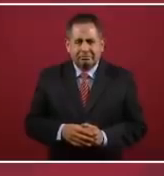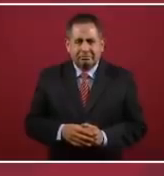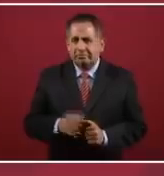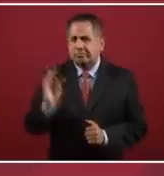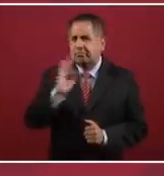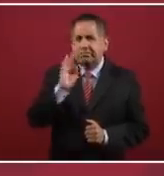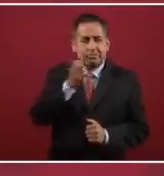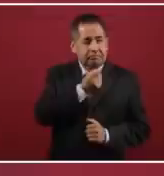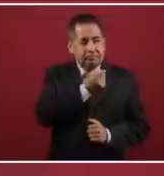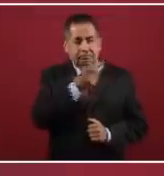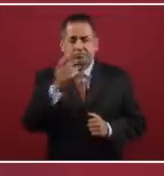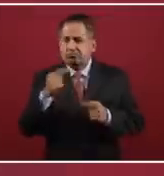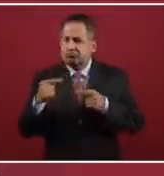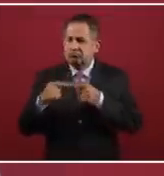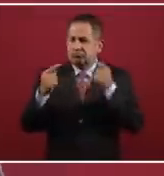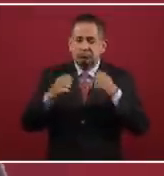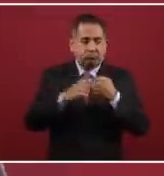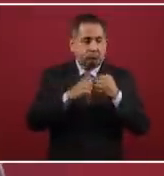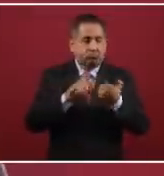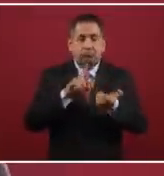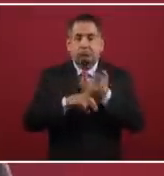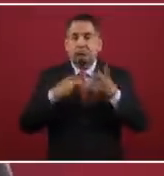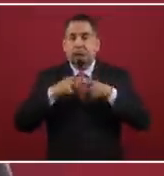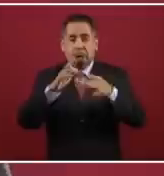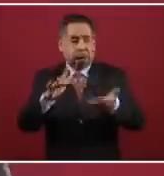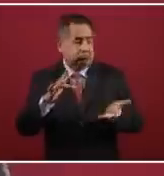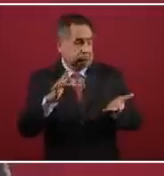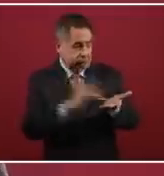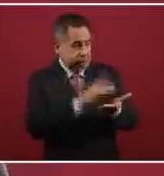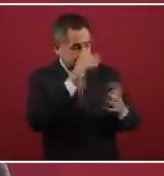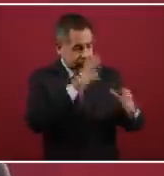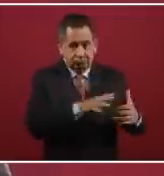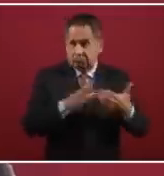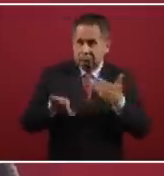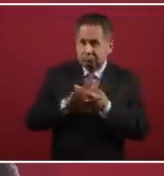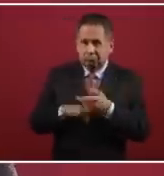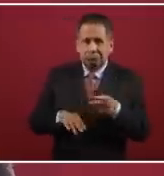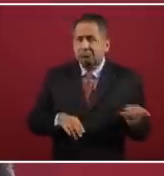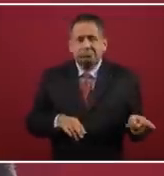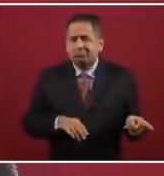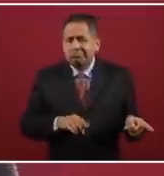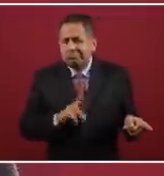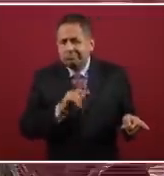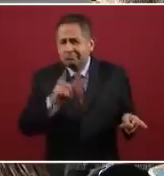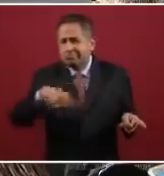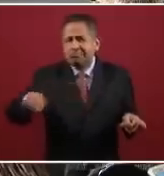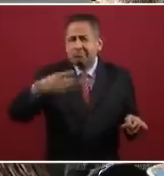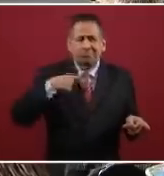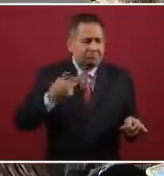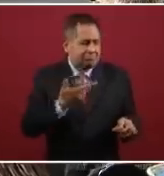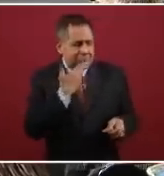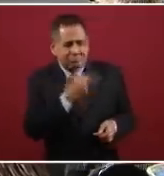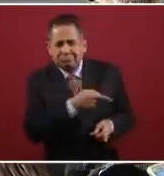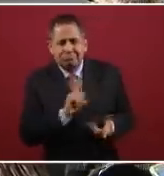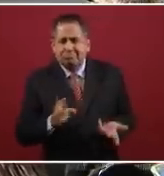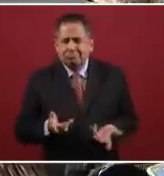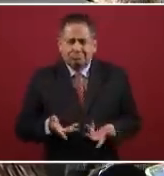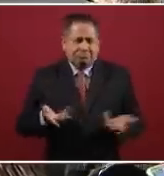guerrilleros y del respaldo ciudadano, de la simpatía del pueblo. Entonces, el